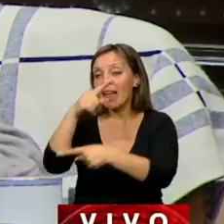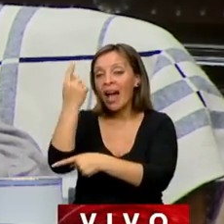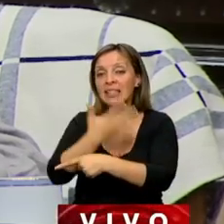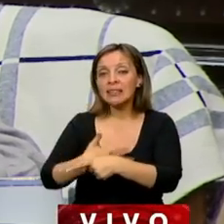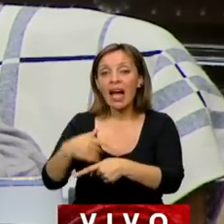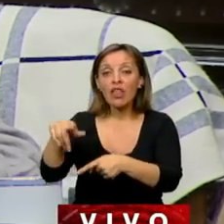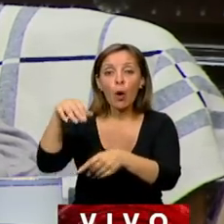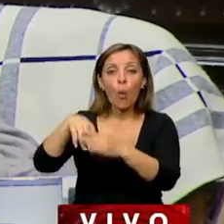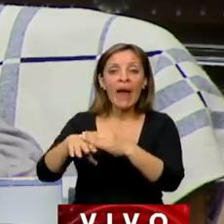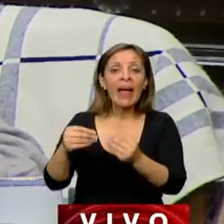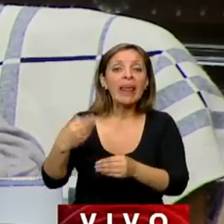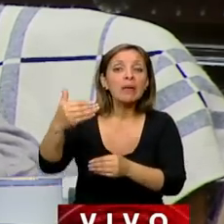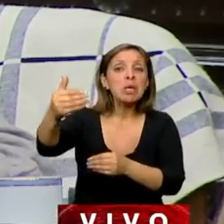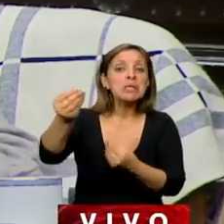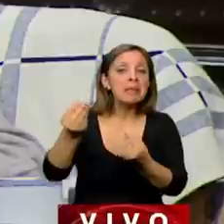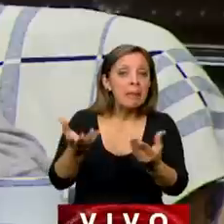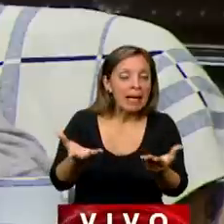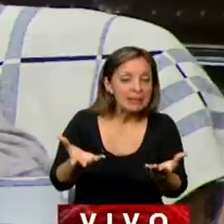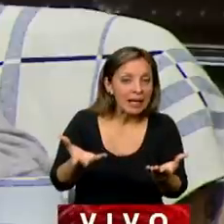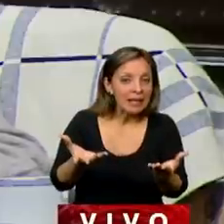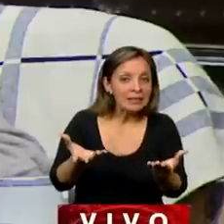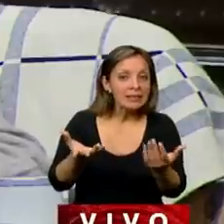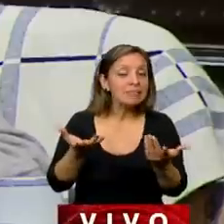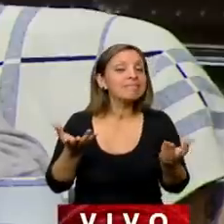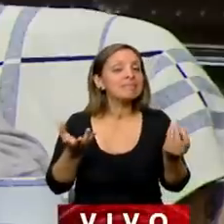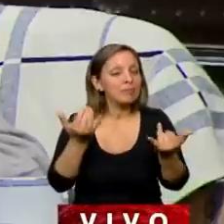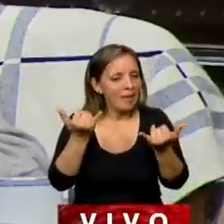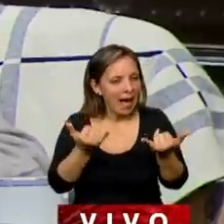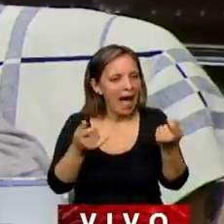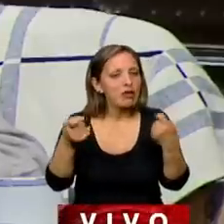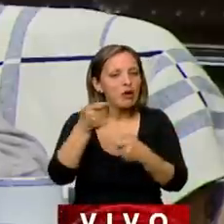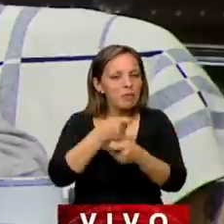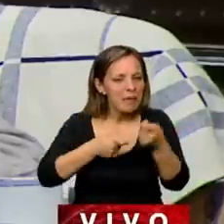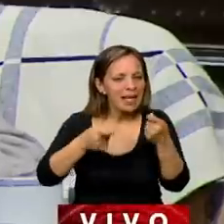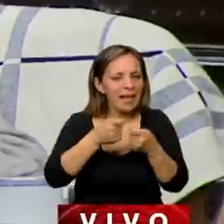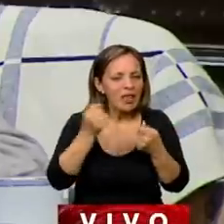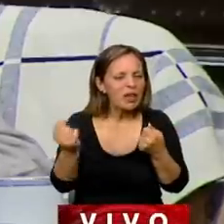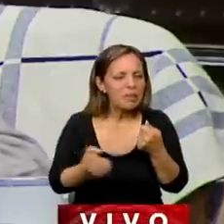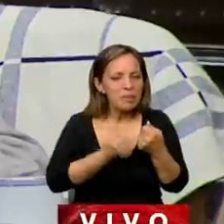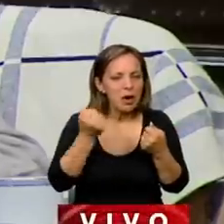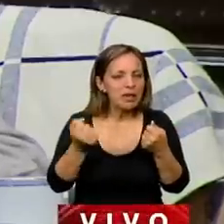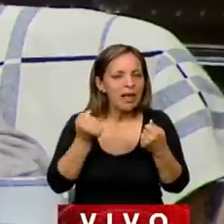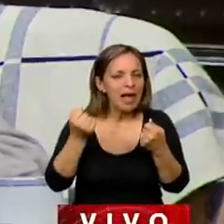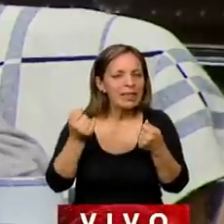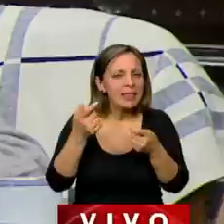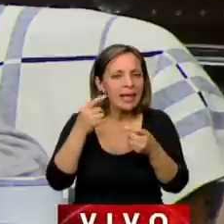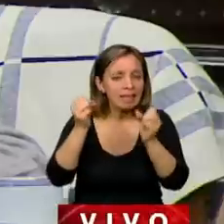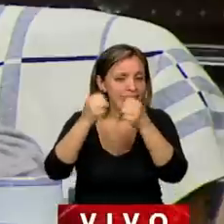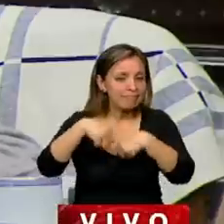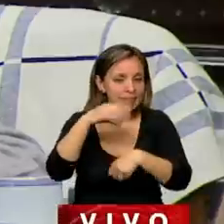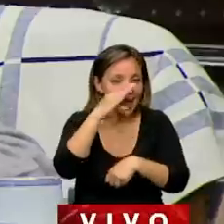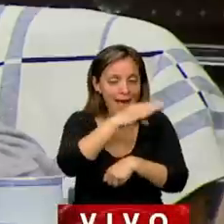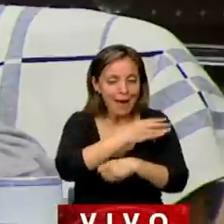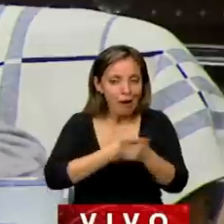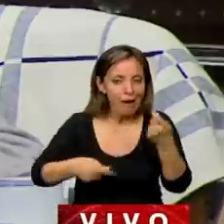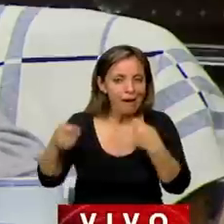arma después. Porque hay un mercado importante y creciente, un mercado negro ilegal de